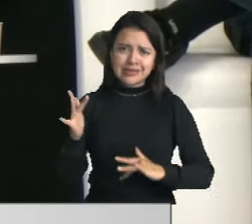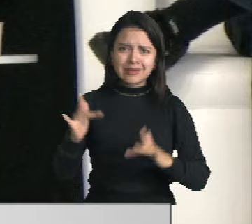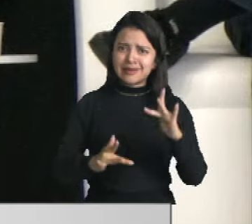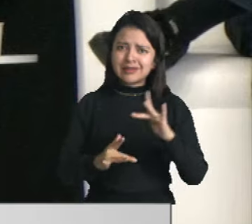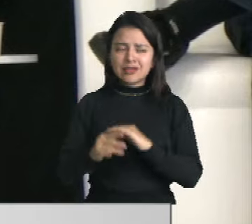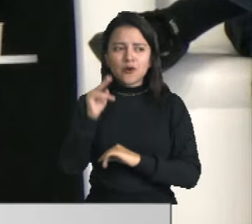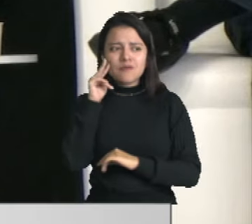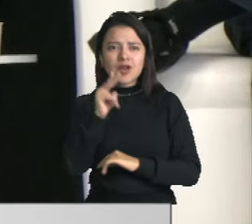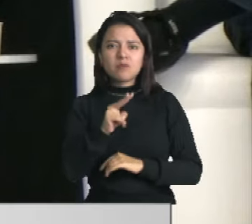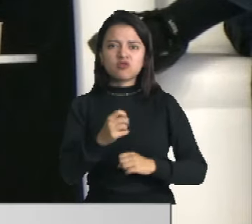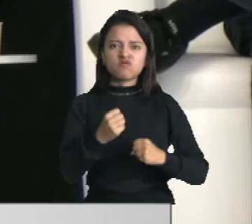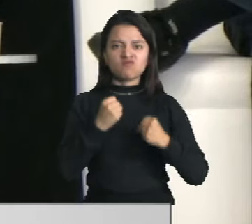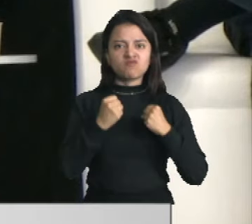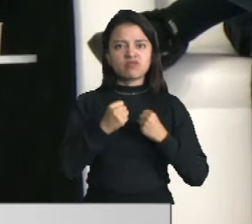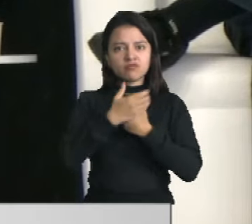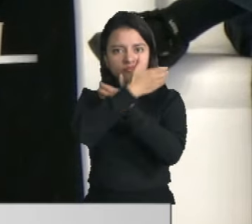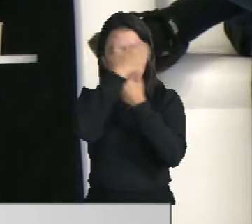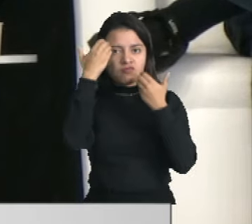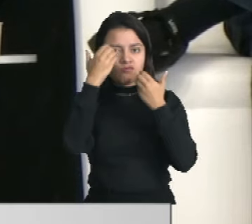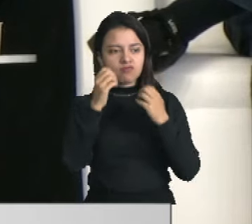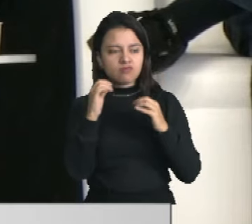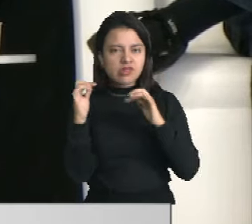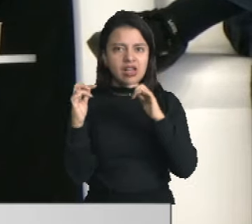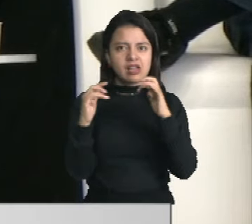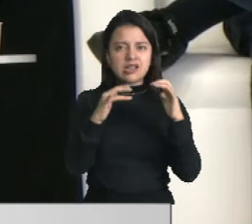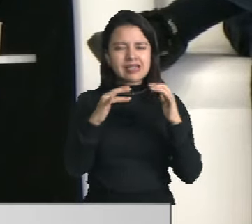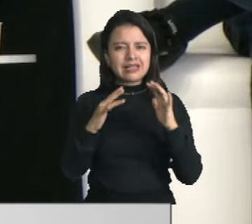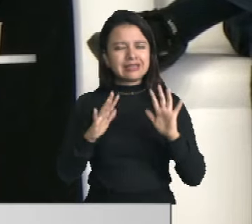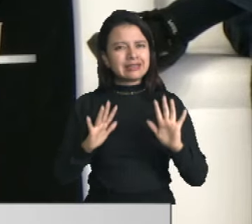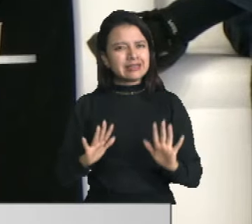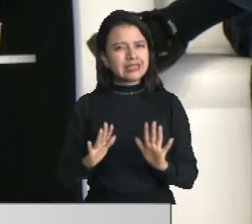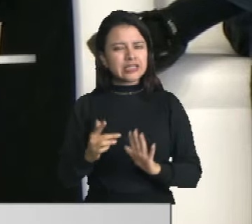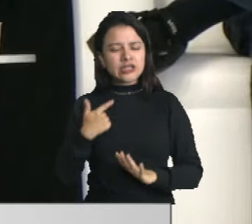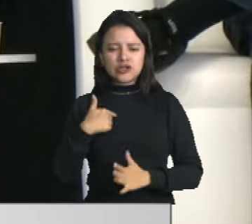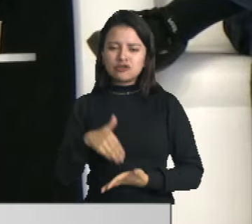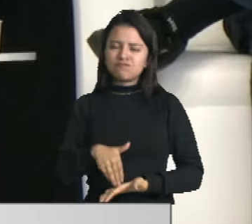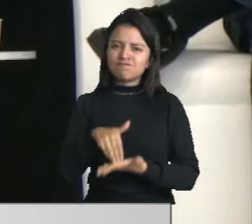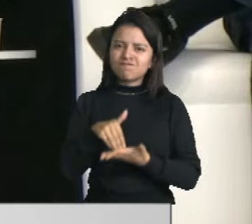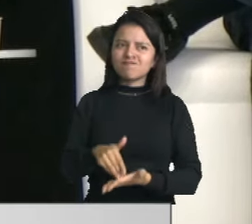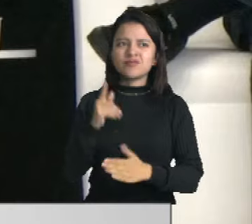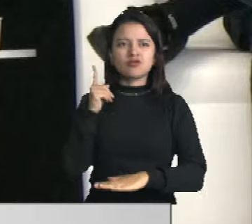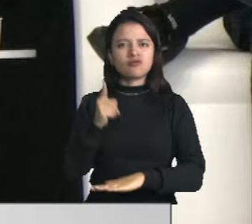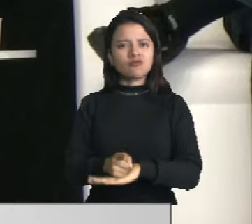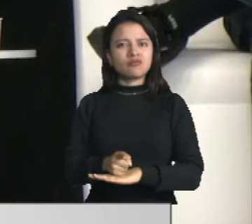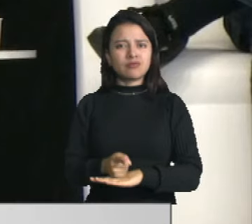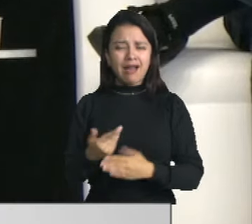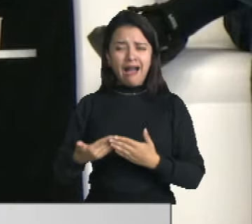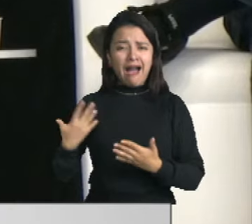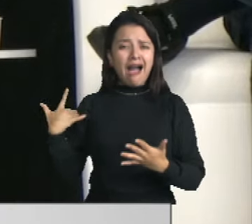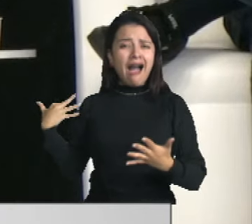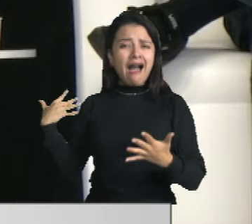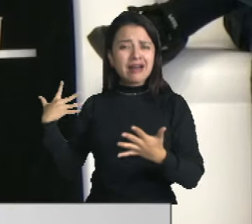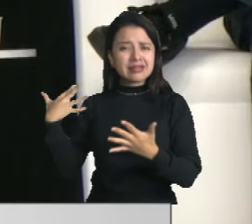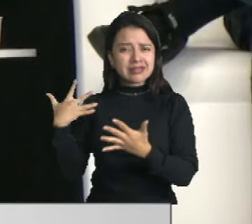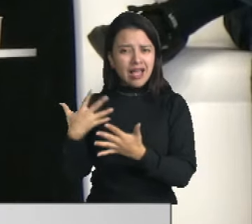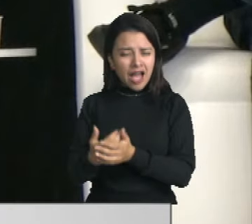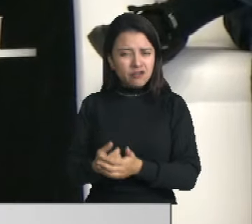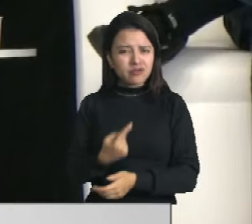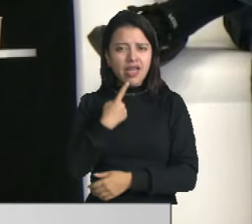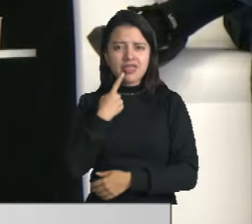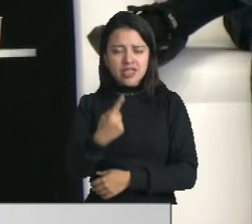Hoy esos grupos están más fortalecidos que nunca. Y yo quiero ser contundente en lo que he dicho, no ahorita, desde hace ya varios